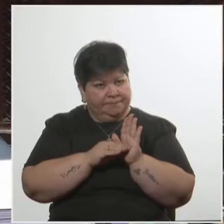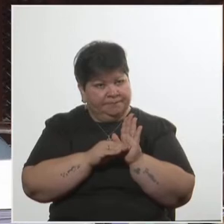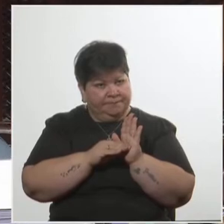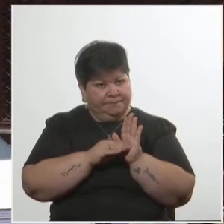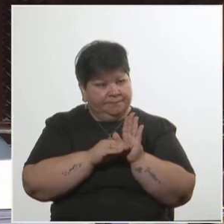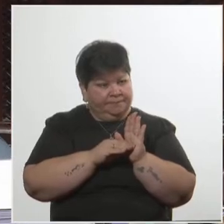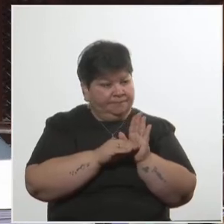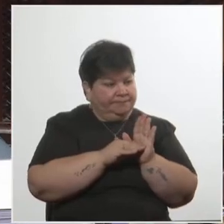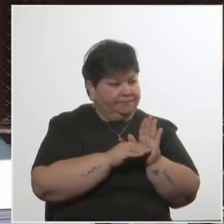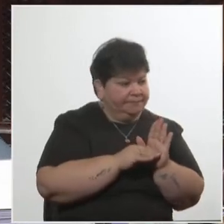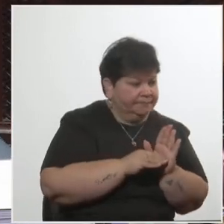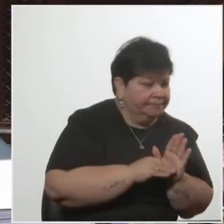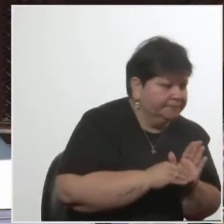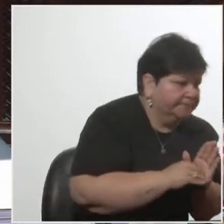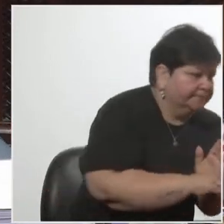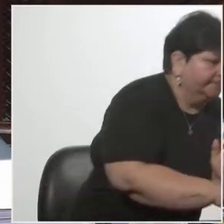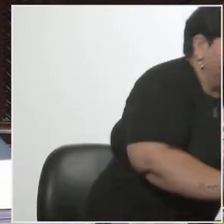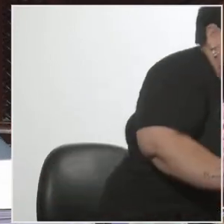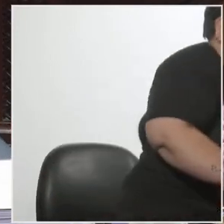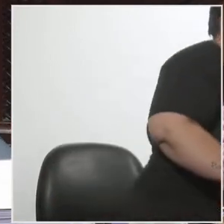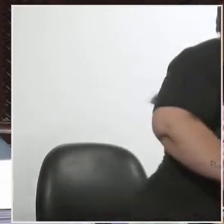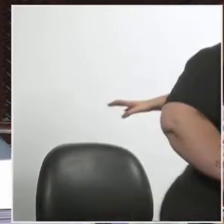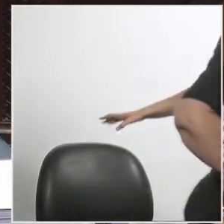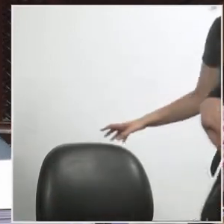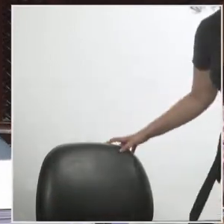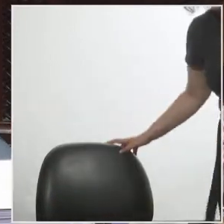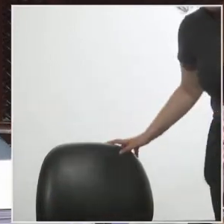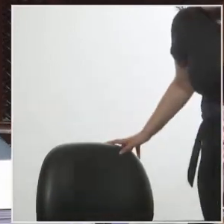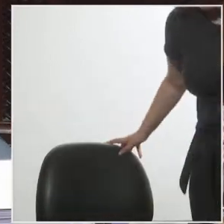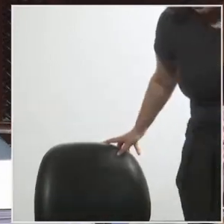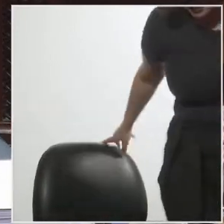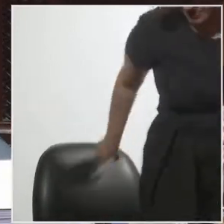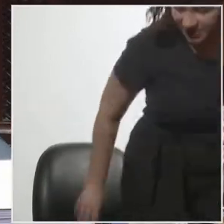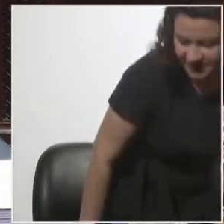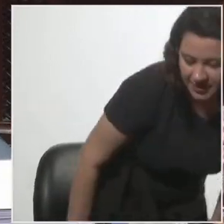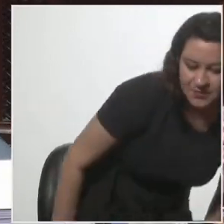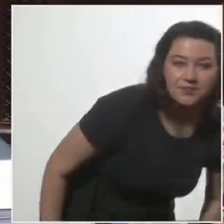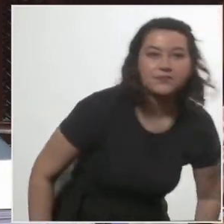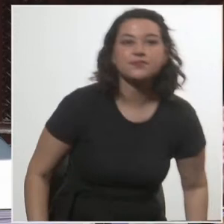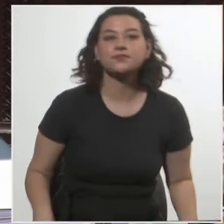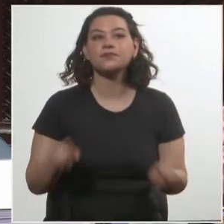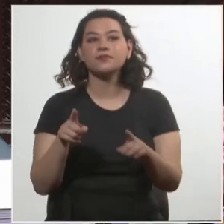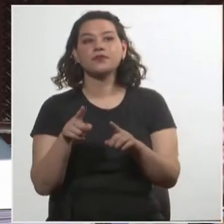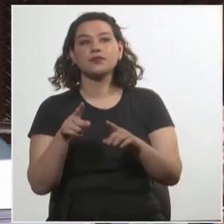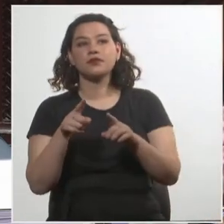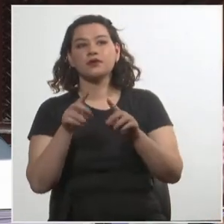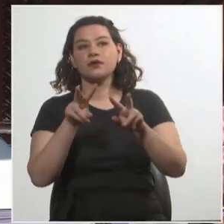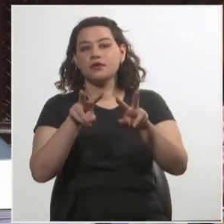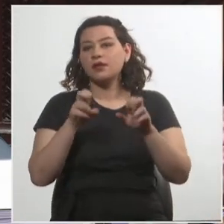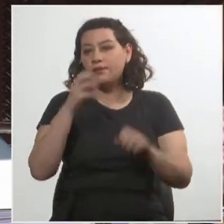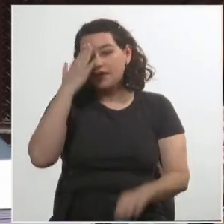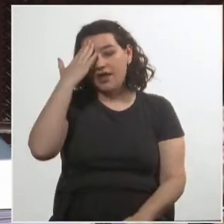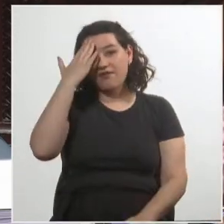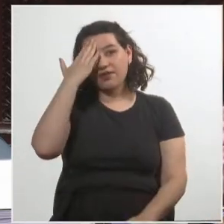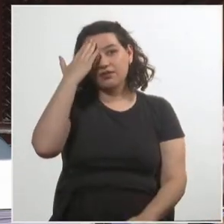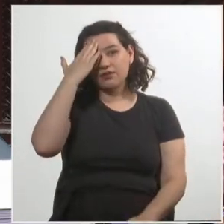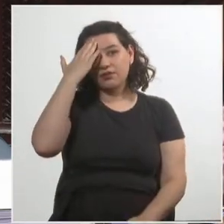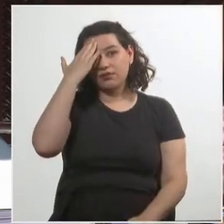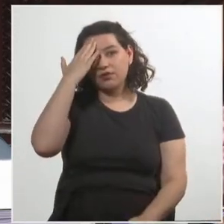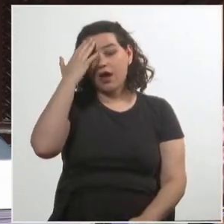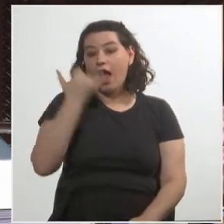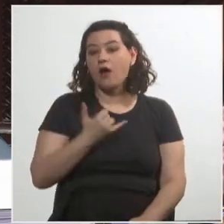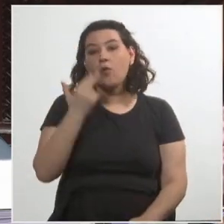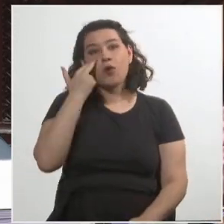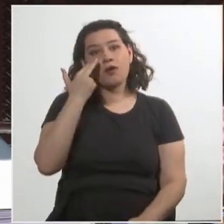eso para nosotros es clave Sabiendo y yo esto no no lo estoy haciendo sobre a base de del cobro Sabiendo de que tenemos